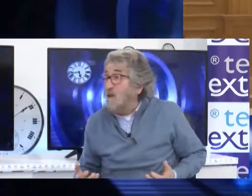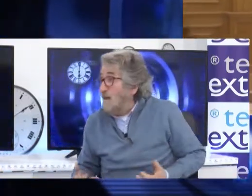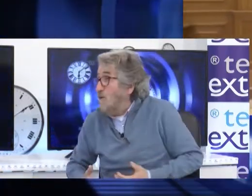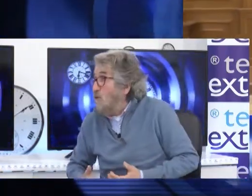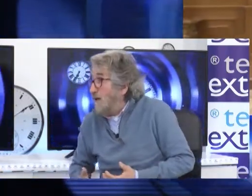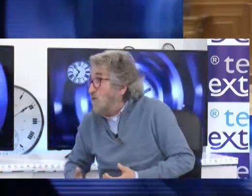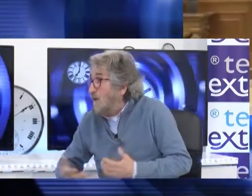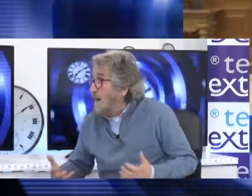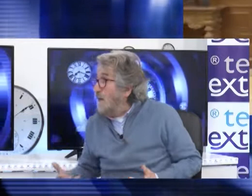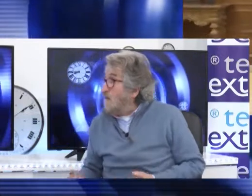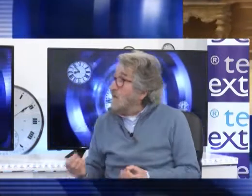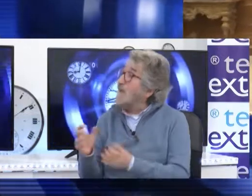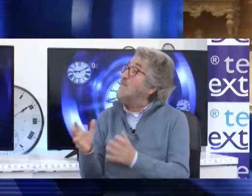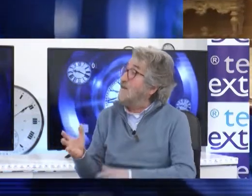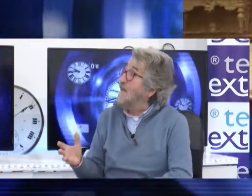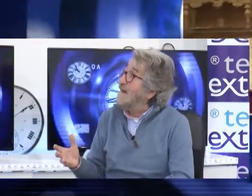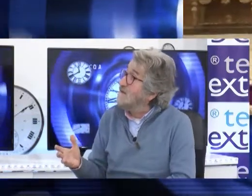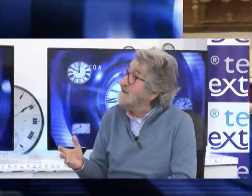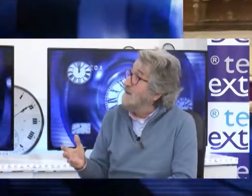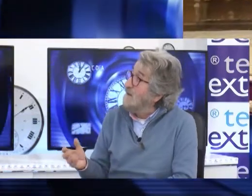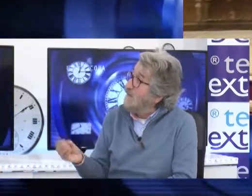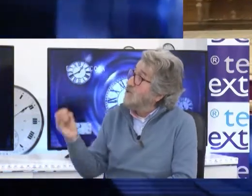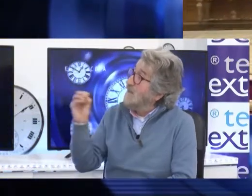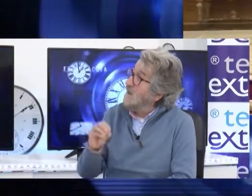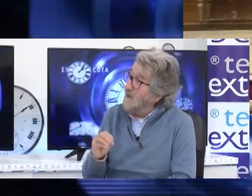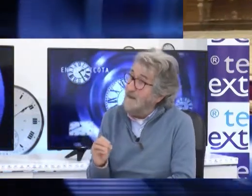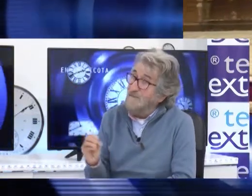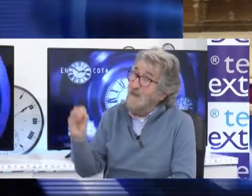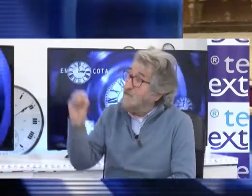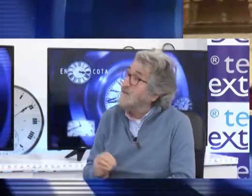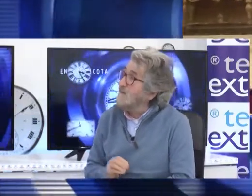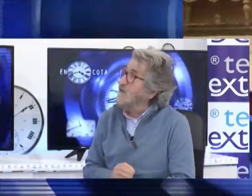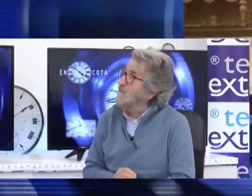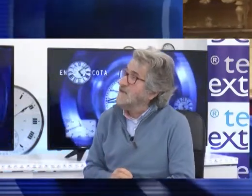porque quizás los años te dan cierta capacidad de análisis, pero si en esa vía